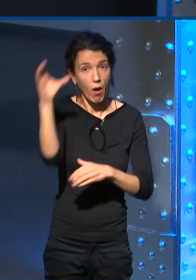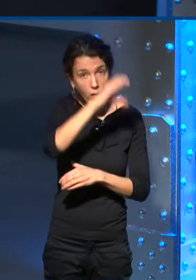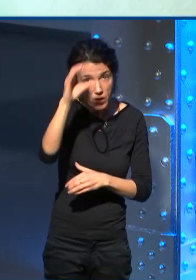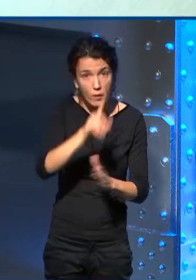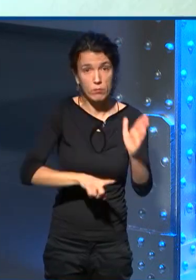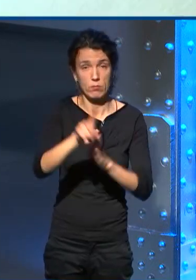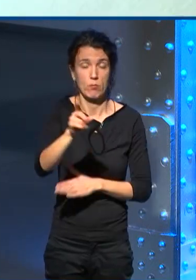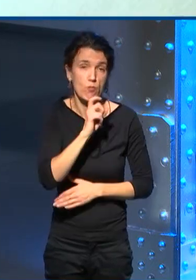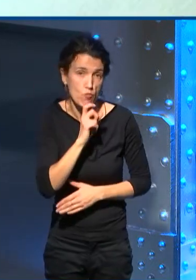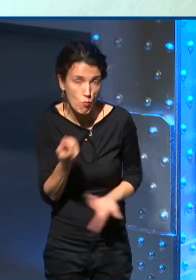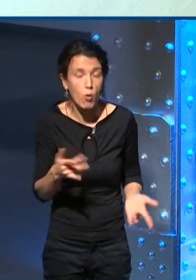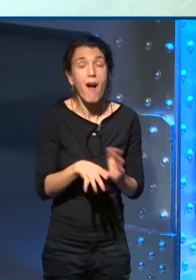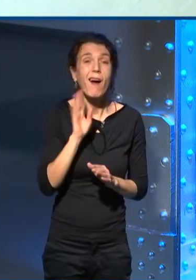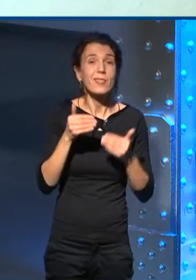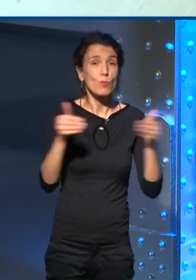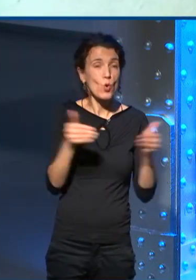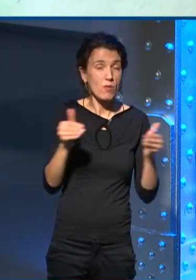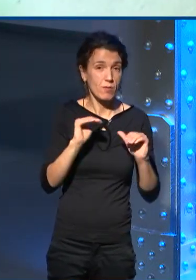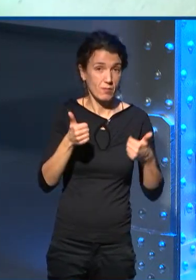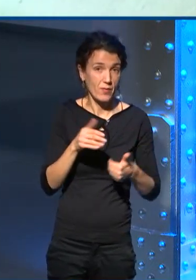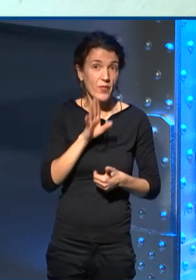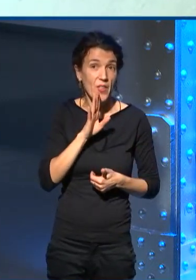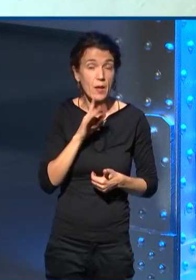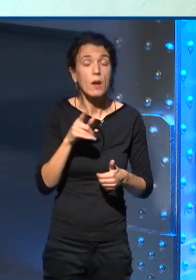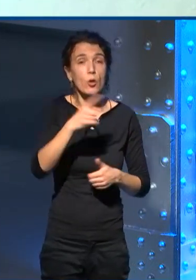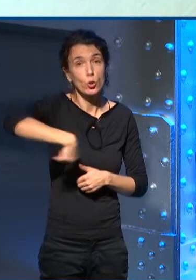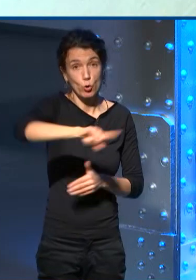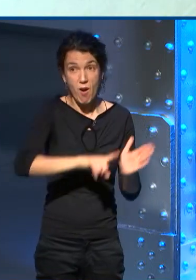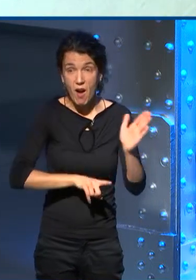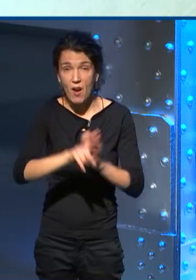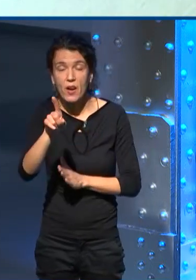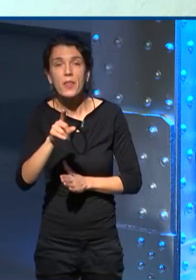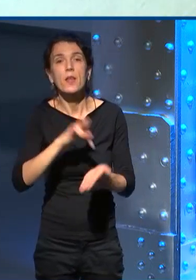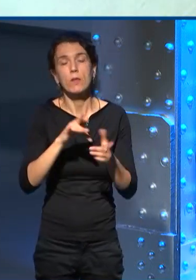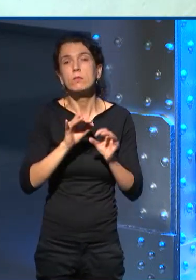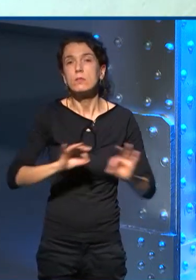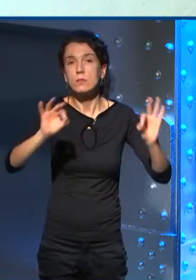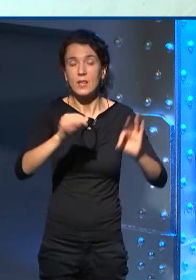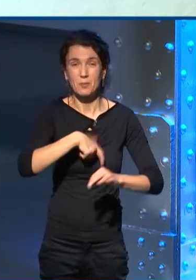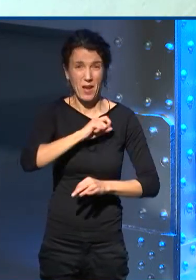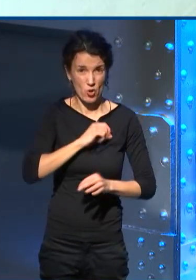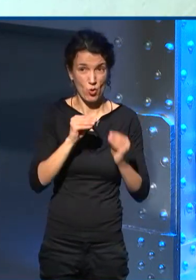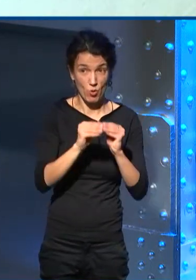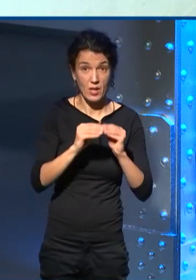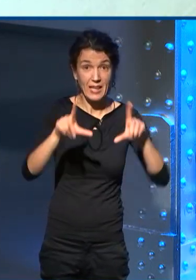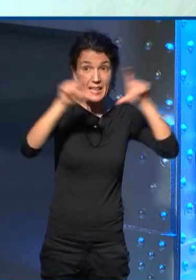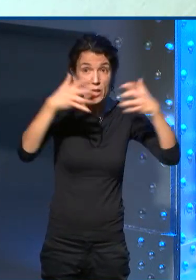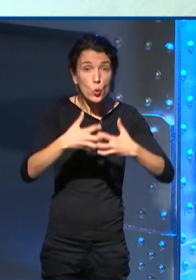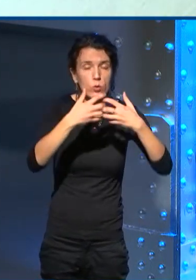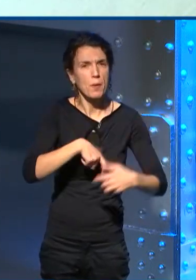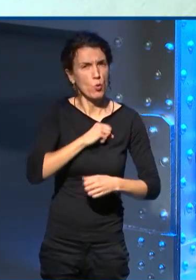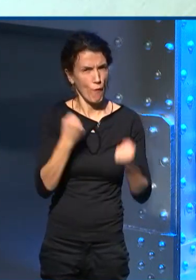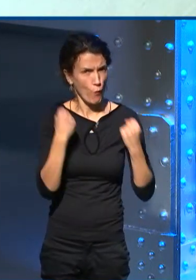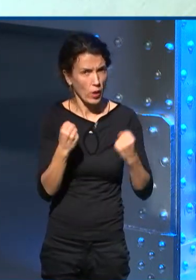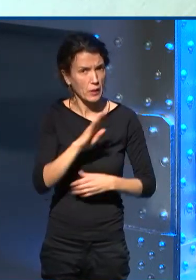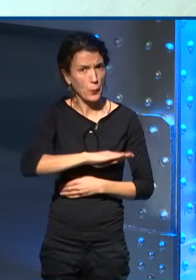Como decía Héctor en la introducción, cuando digo nuestros ahora me refiero además también en particular a españoles. La industria española es una industria muy